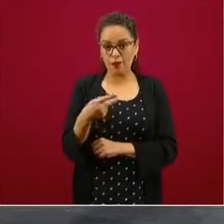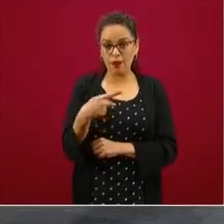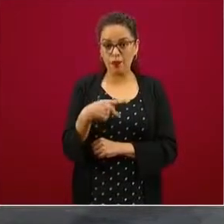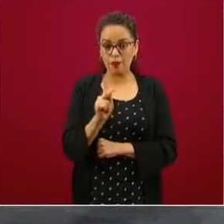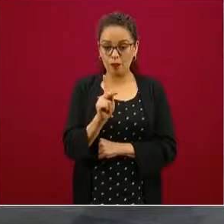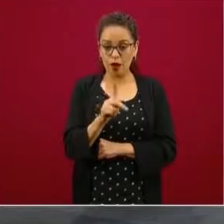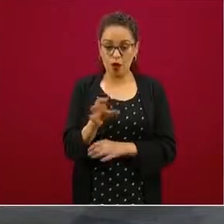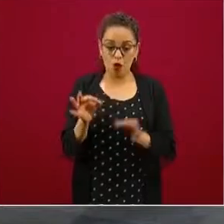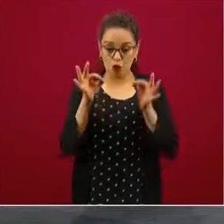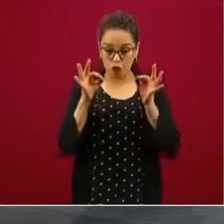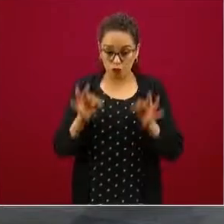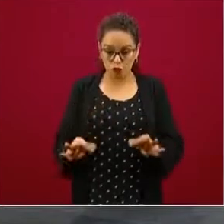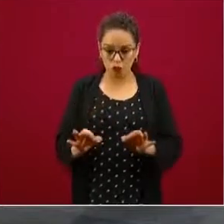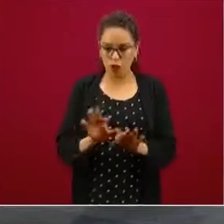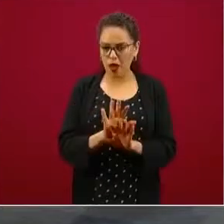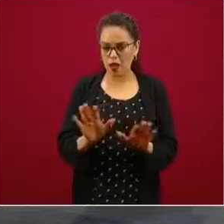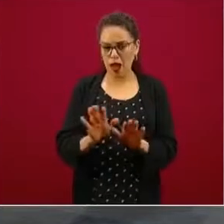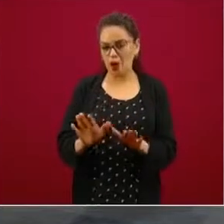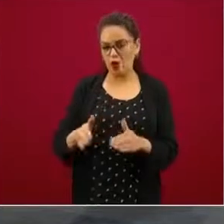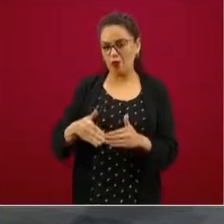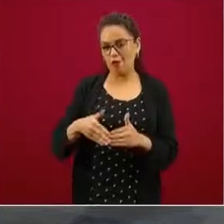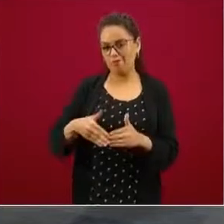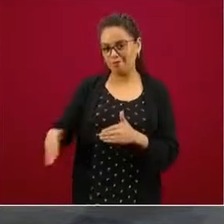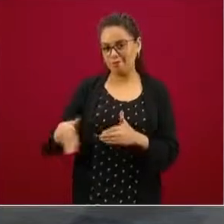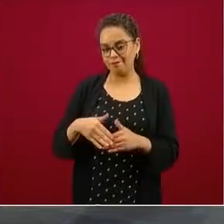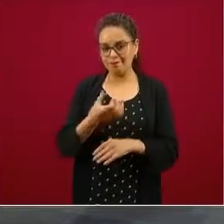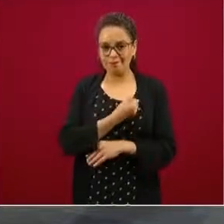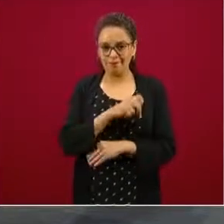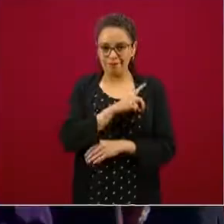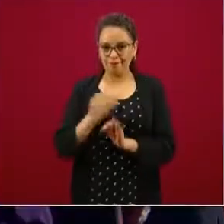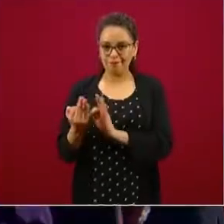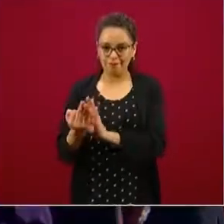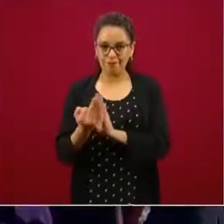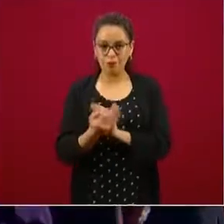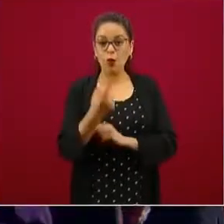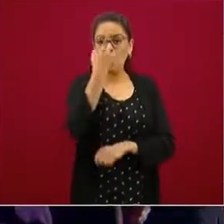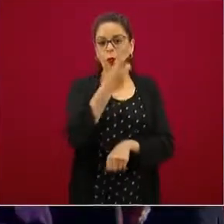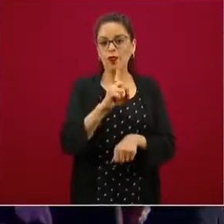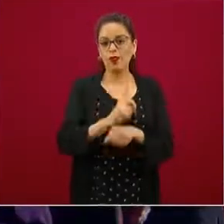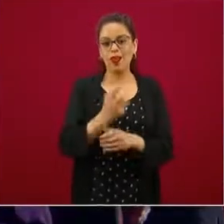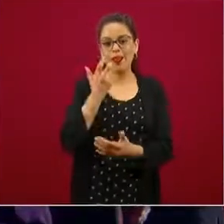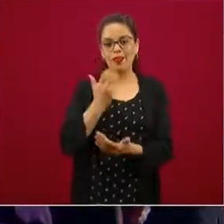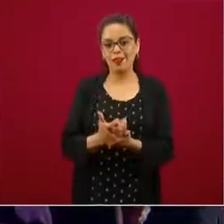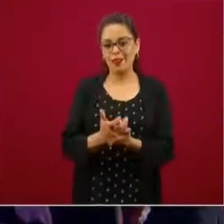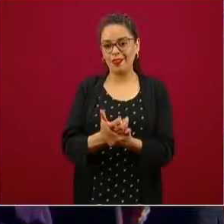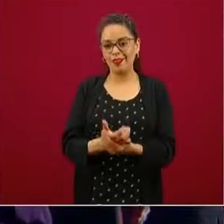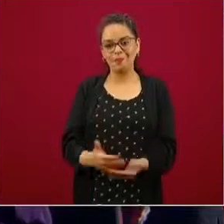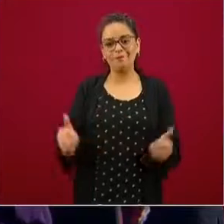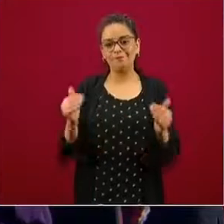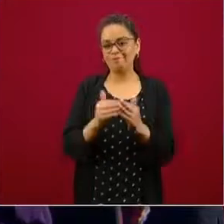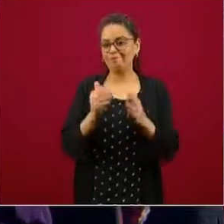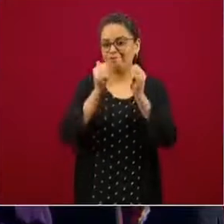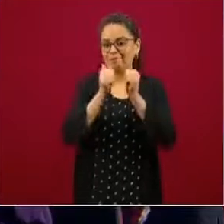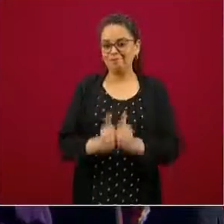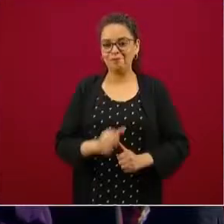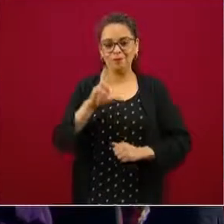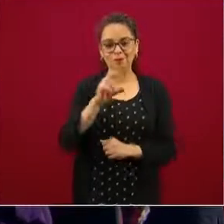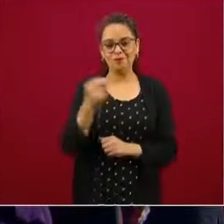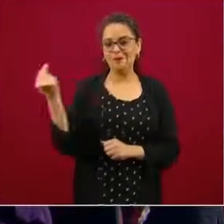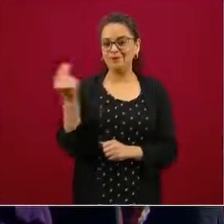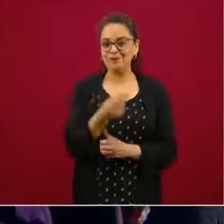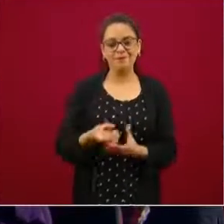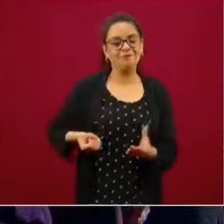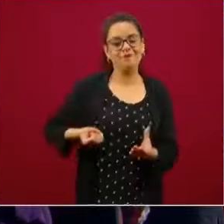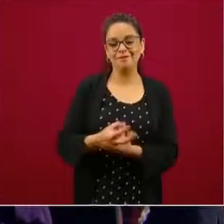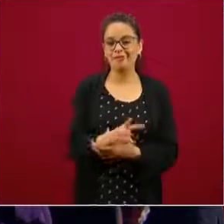pero un domingo, un día de descanso, quedémonos en casa, no hay necesidad de salir ese día.